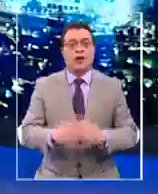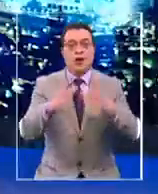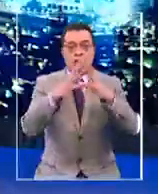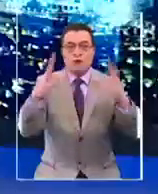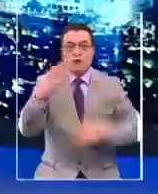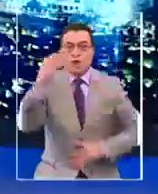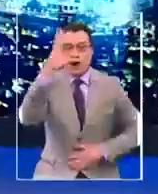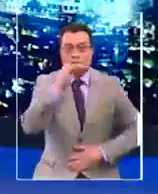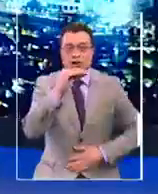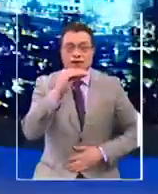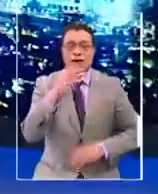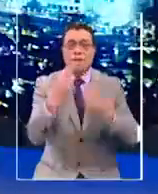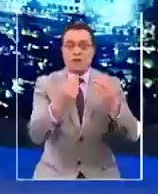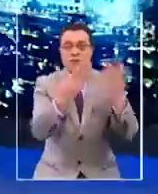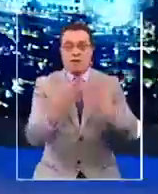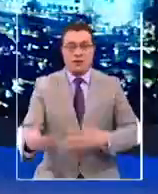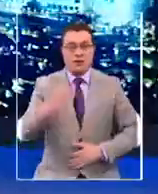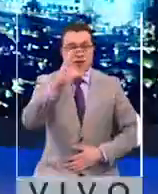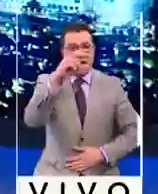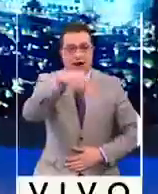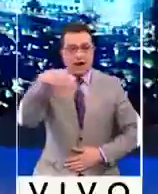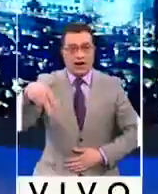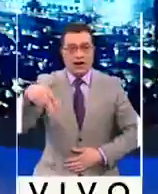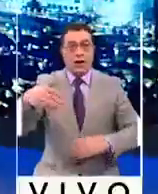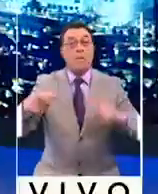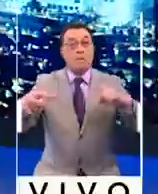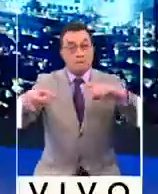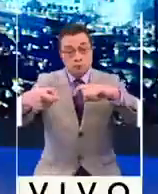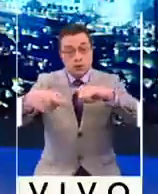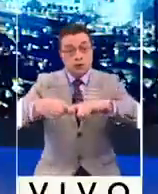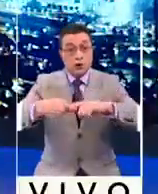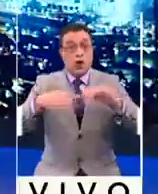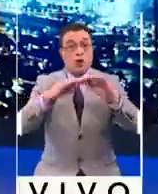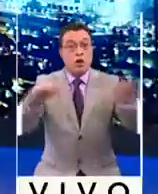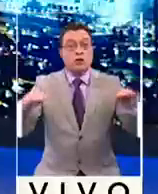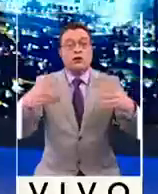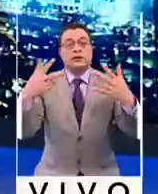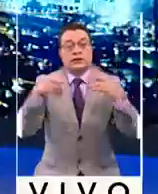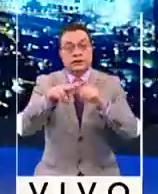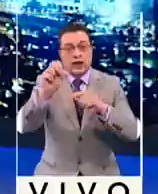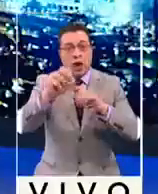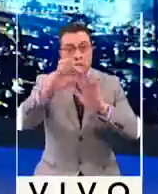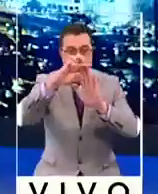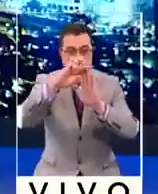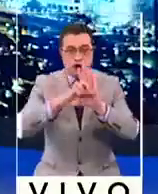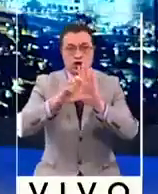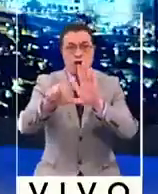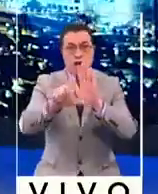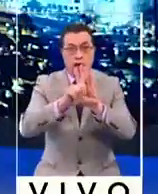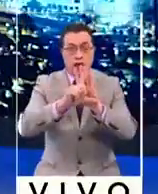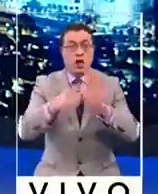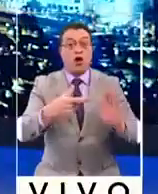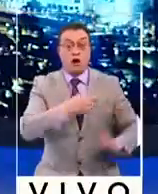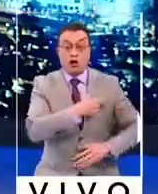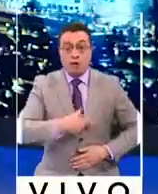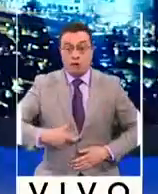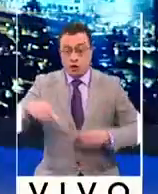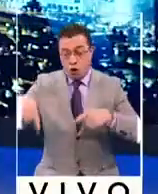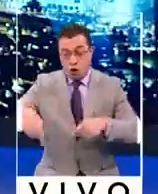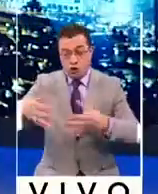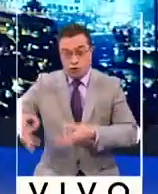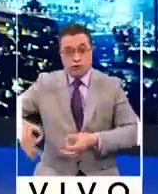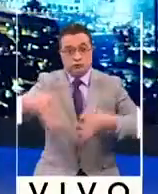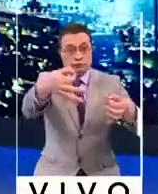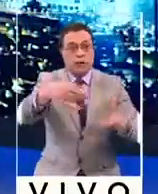Muy buenas noches. Bienvenidos a CNN Prime. El matrimonio igualitario ya es un proyecto de ley que el gobierno envió hoy